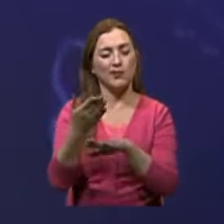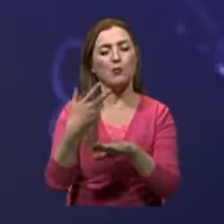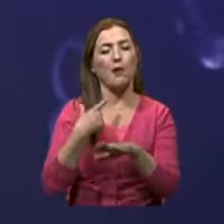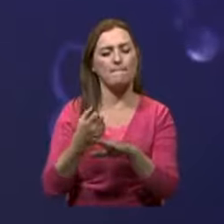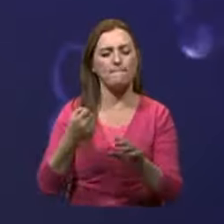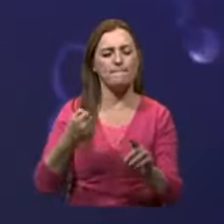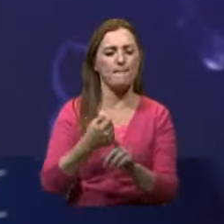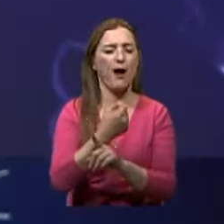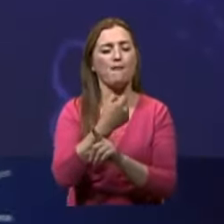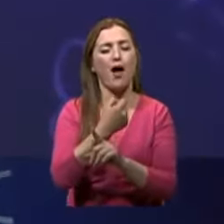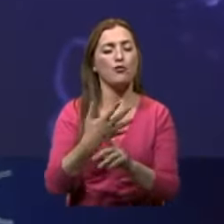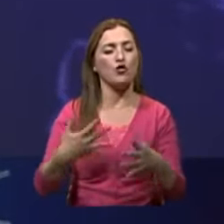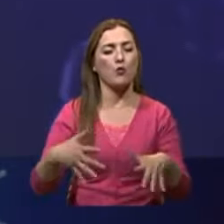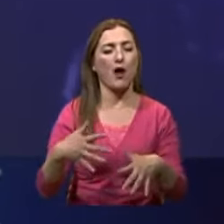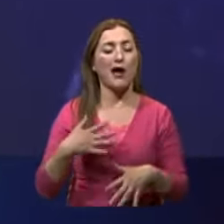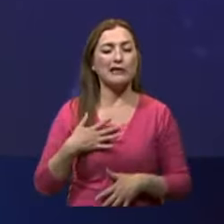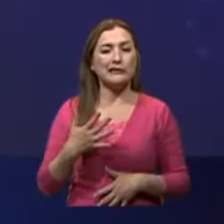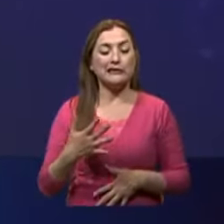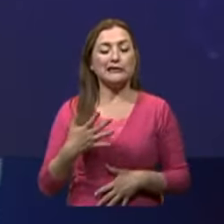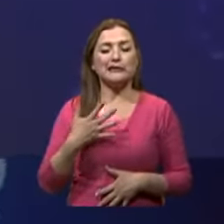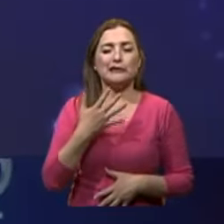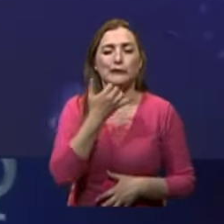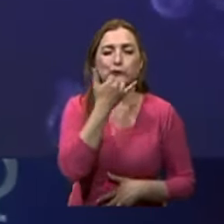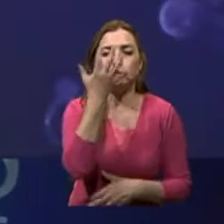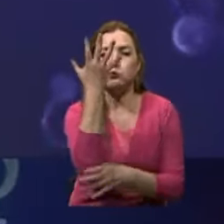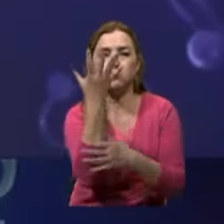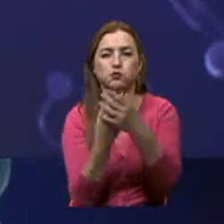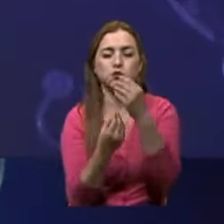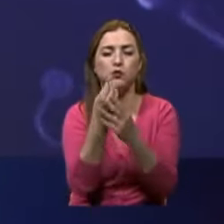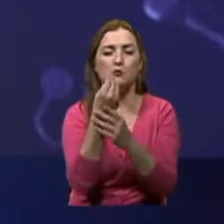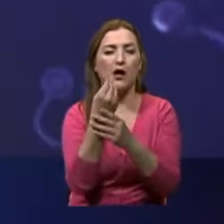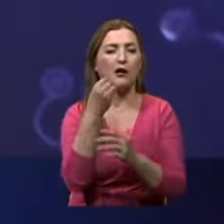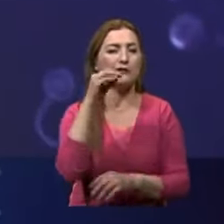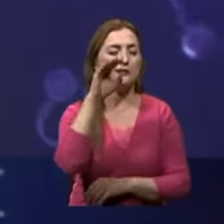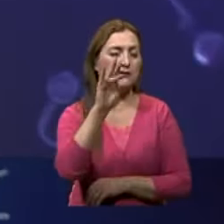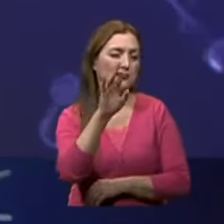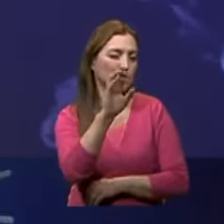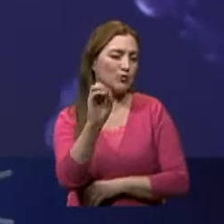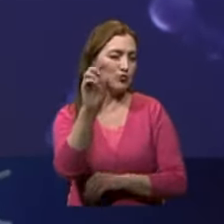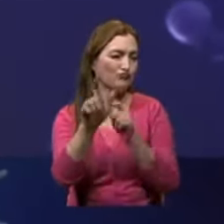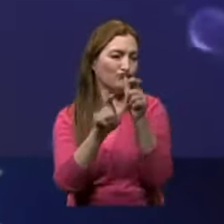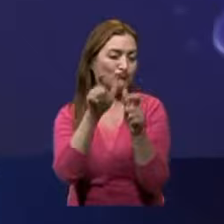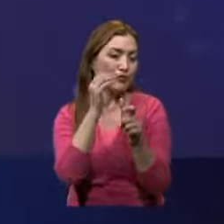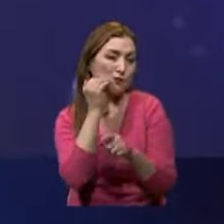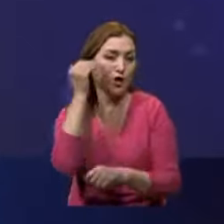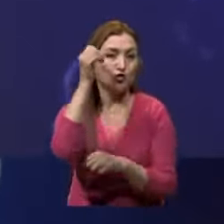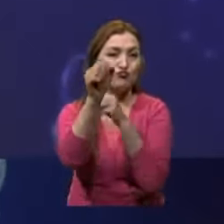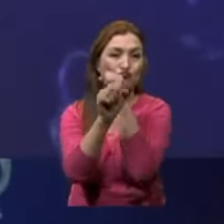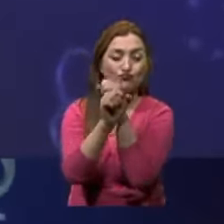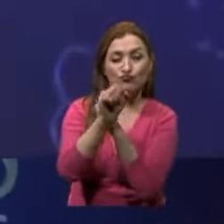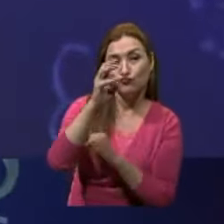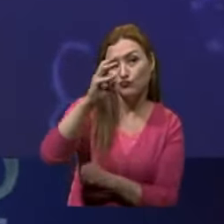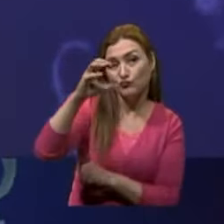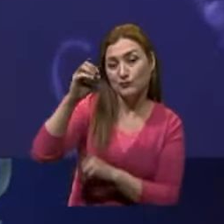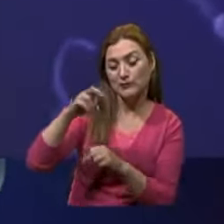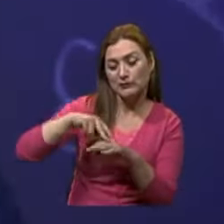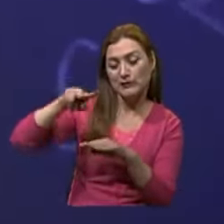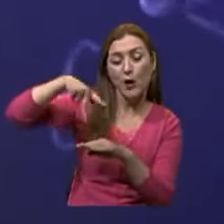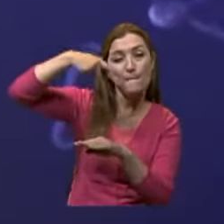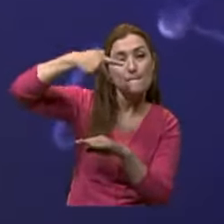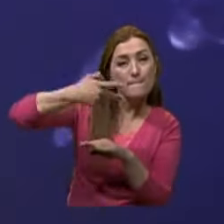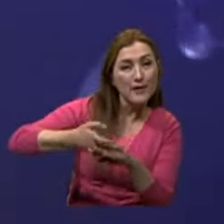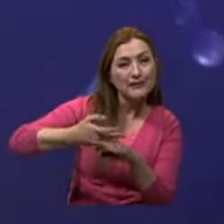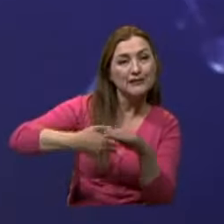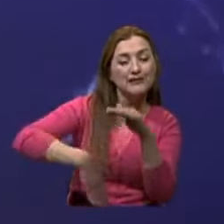involuntarios. Se estima que el 30% de las personas mayores de 65 años se caen, cifra que aumenta progresivamente hasta llegar a